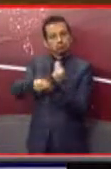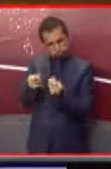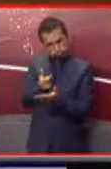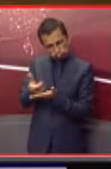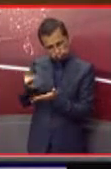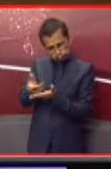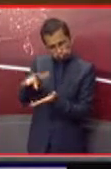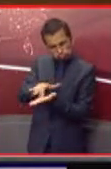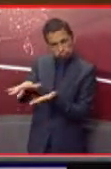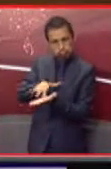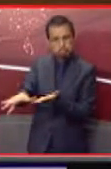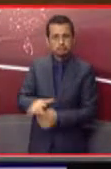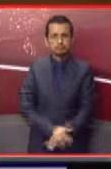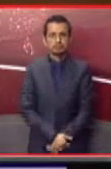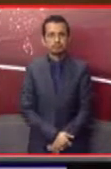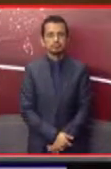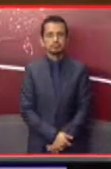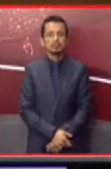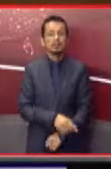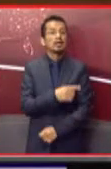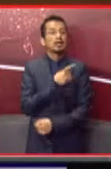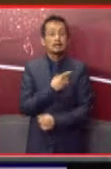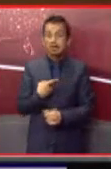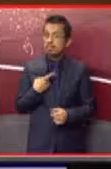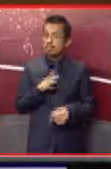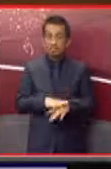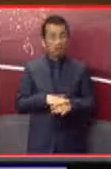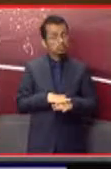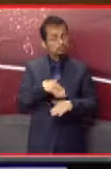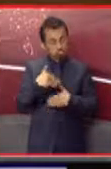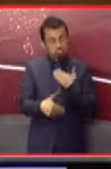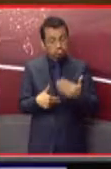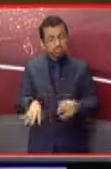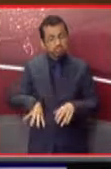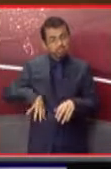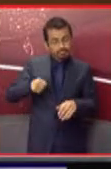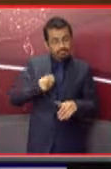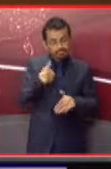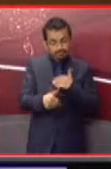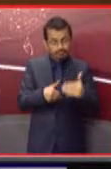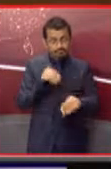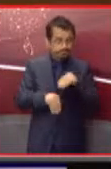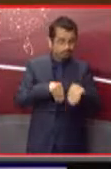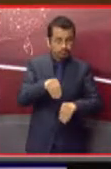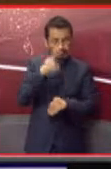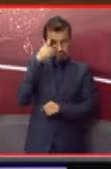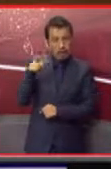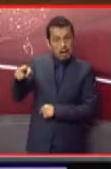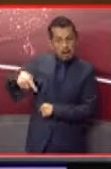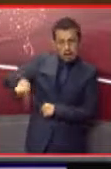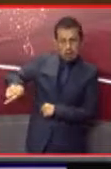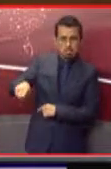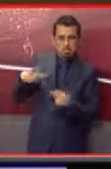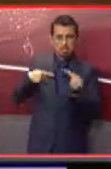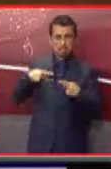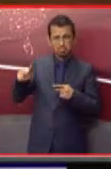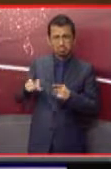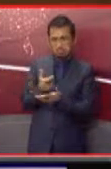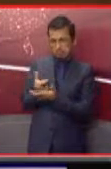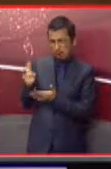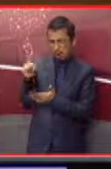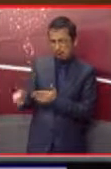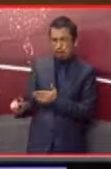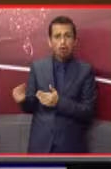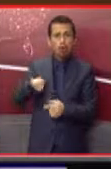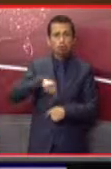E ir trabajando para que se reduzcan las grandes brechas entre quienes más percibimos de salario y quienes menos lo